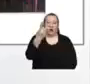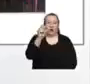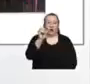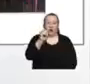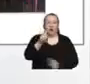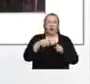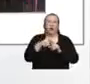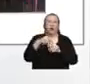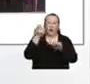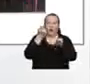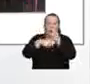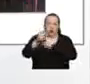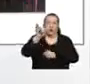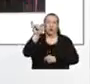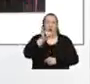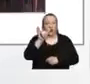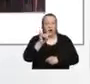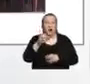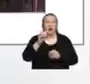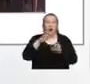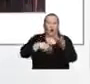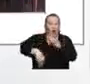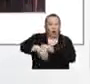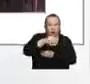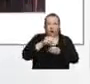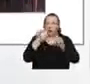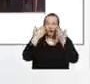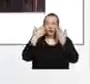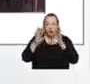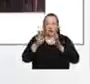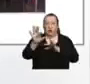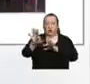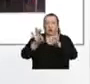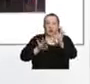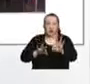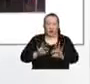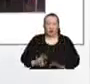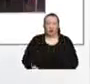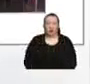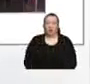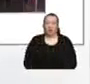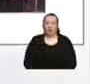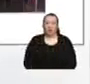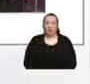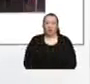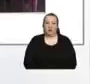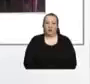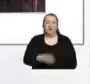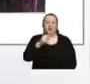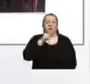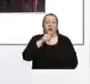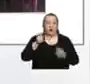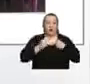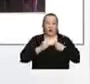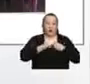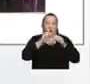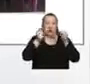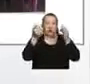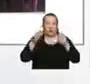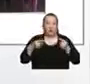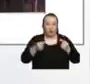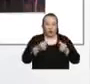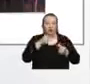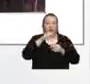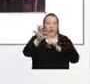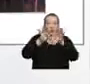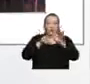septiembre otras pasaron como es que utilizan la figura traspasaron las acciones en diciembre 2020 mientras pasado las acciones